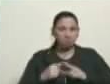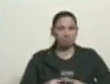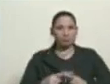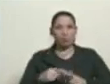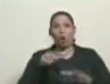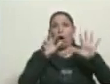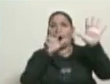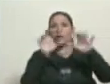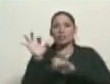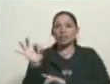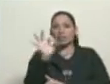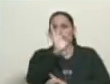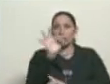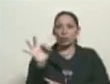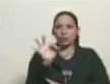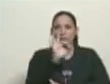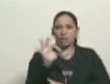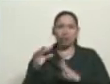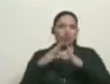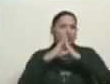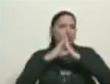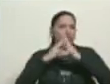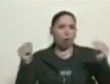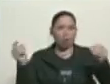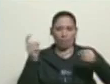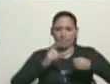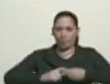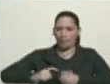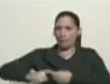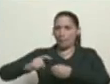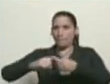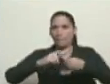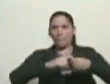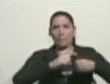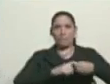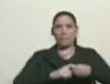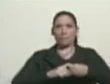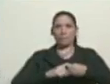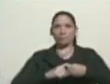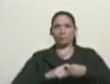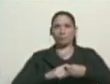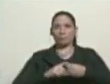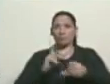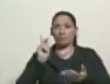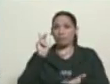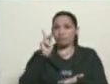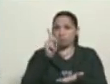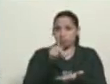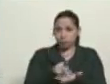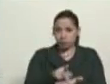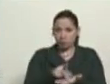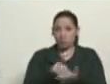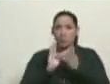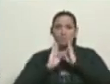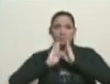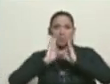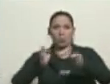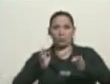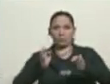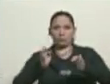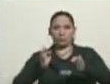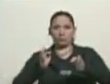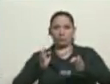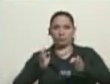80% de todos los efectivos que fueron y acudieron a ese distribuidor